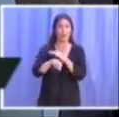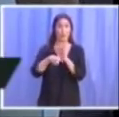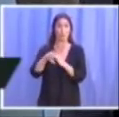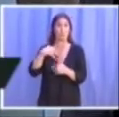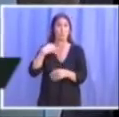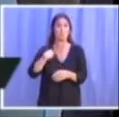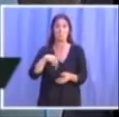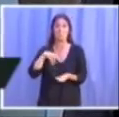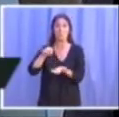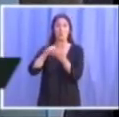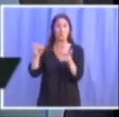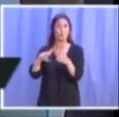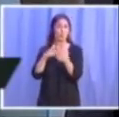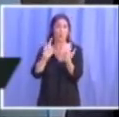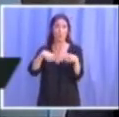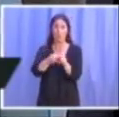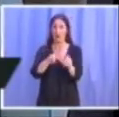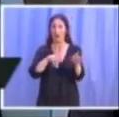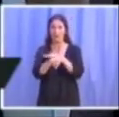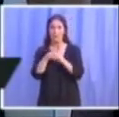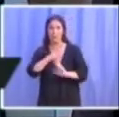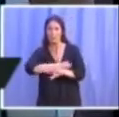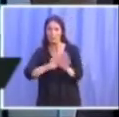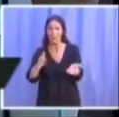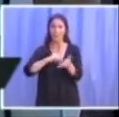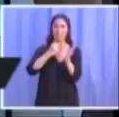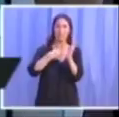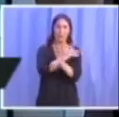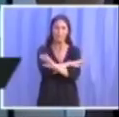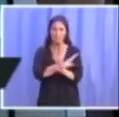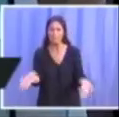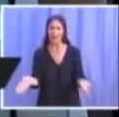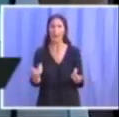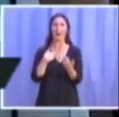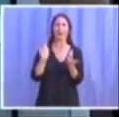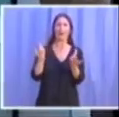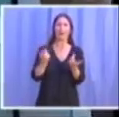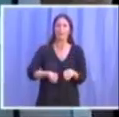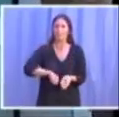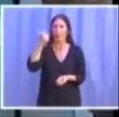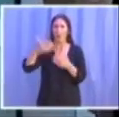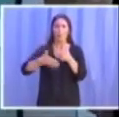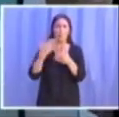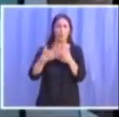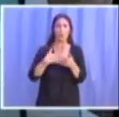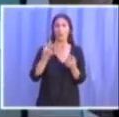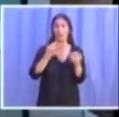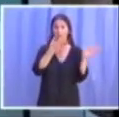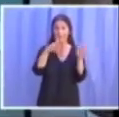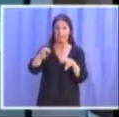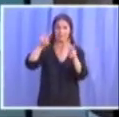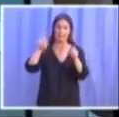servicios sociales del Ayuntamiento. Una mala gestión, una mala planificación, una escasa modernización. Hay mucho que hacer en ese campo, pero también hay